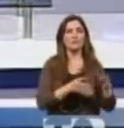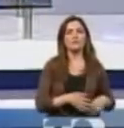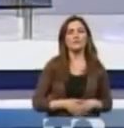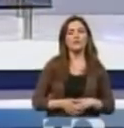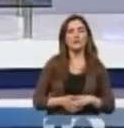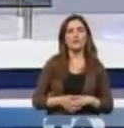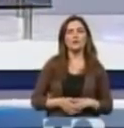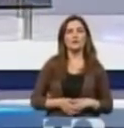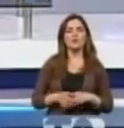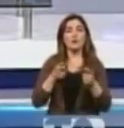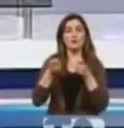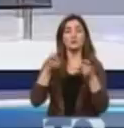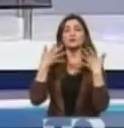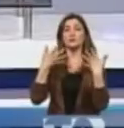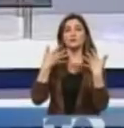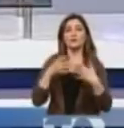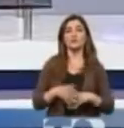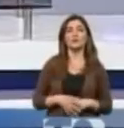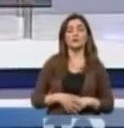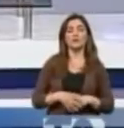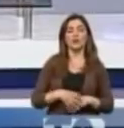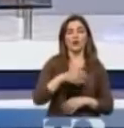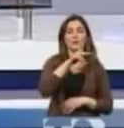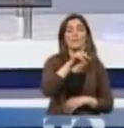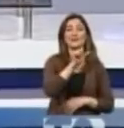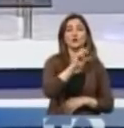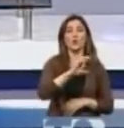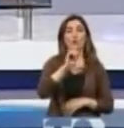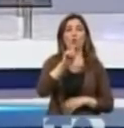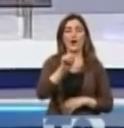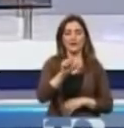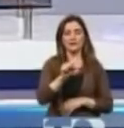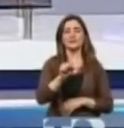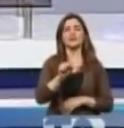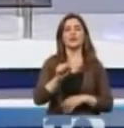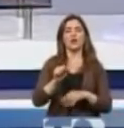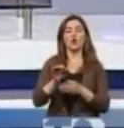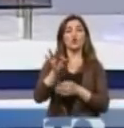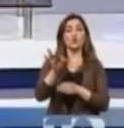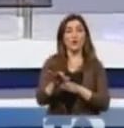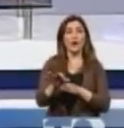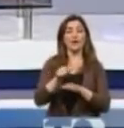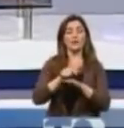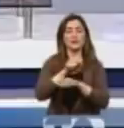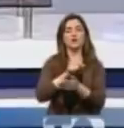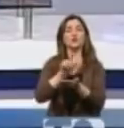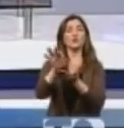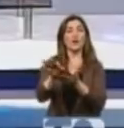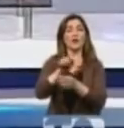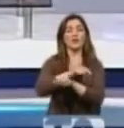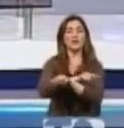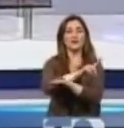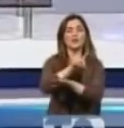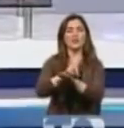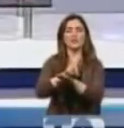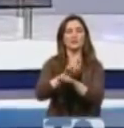En un operativo realizado en Guayaquil, Pascuales y Durán fueron detenidas 8 personas vinculadas con el robo de entidades financieras.